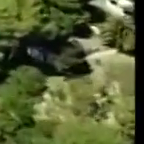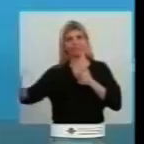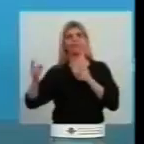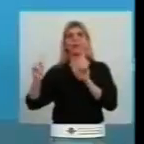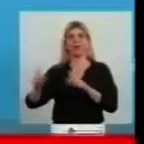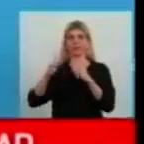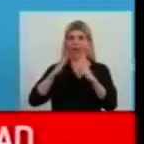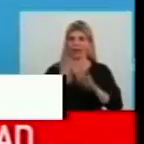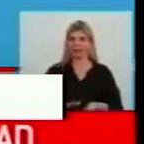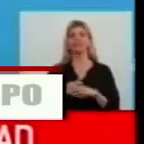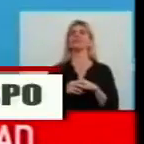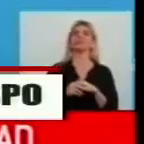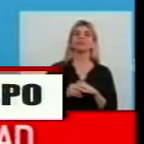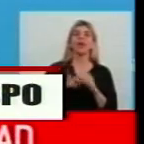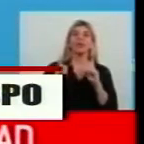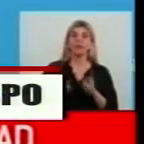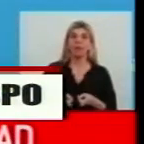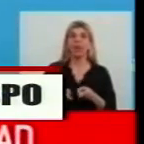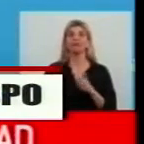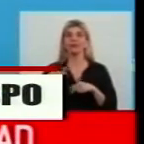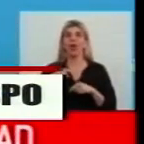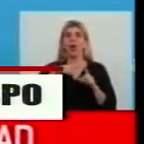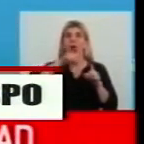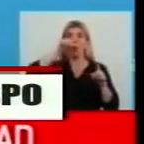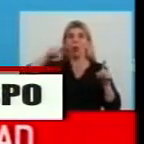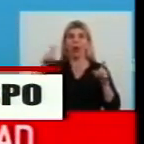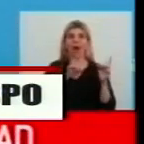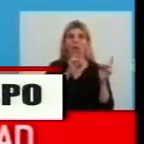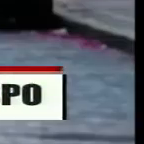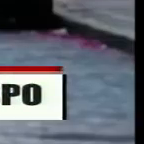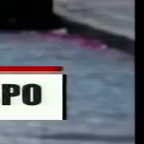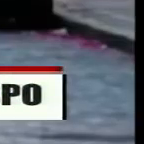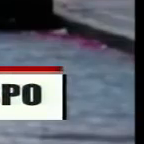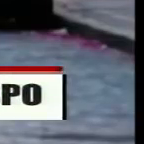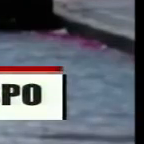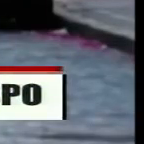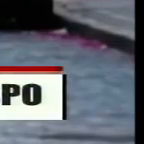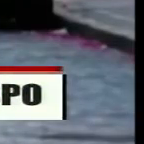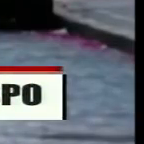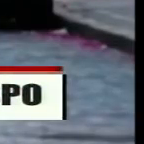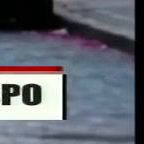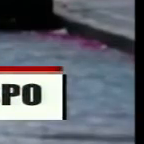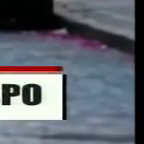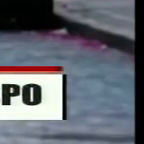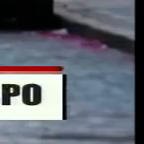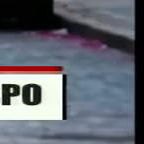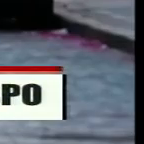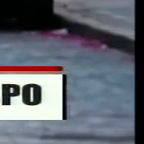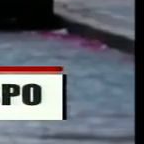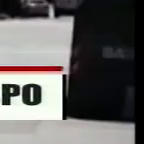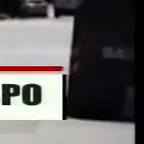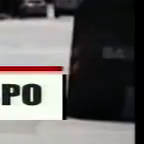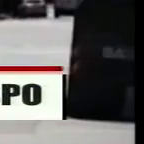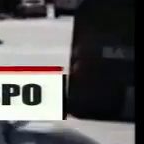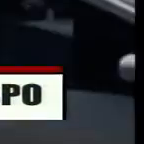El presidente Alberto Fernández anunció el fin del aislamiento obligatorio en el área metropolitana de Buenos Aires, AMBA, que rige desde el